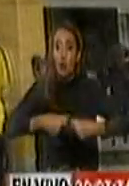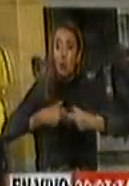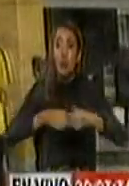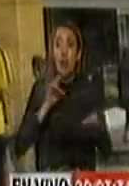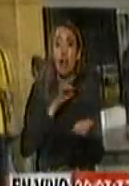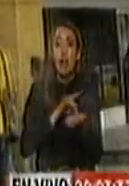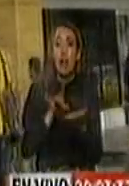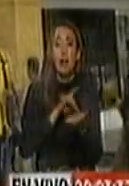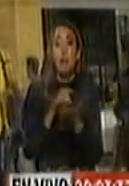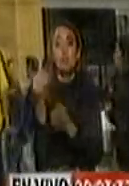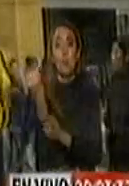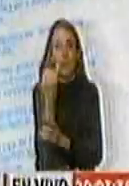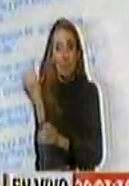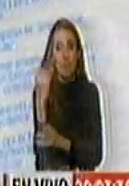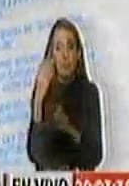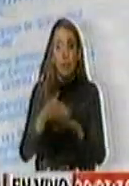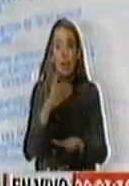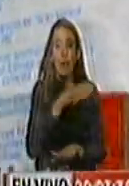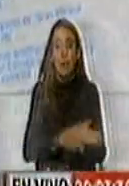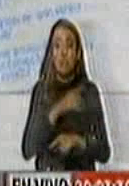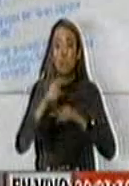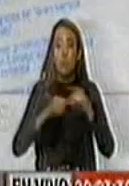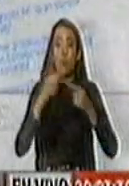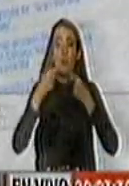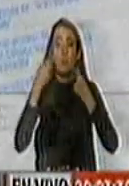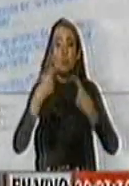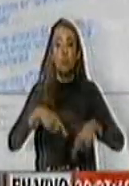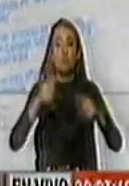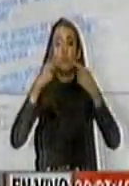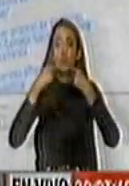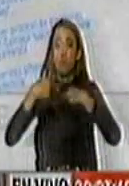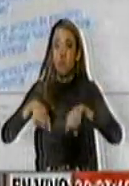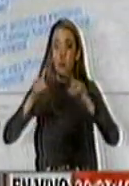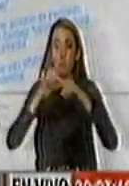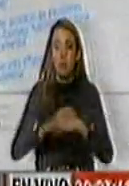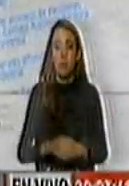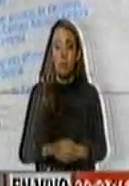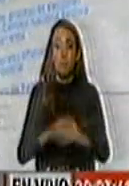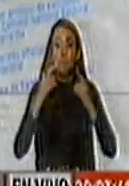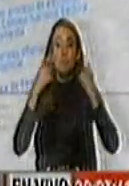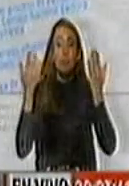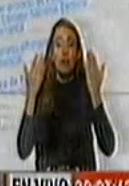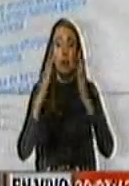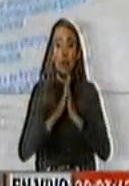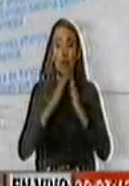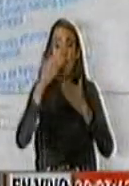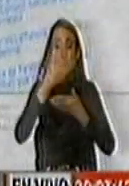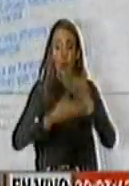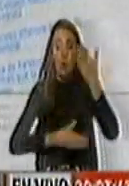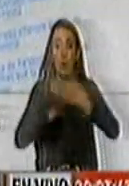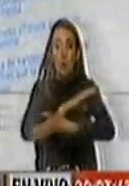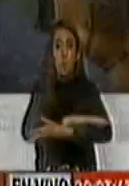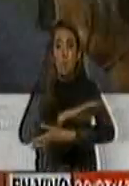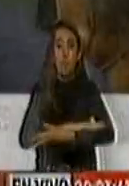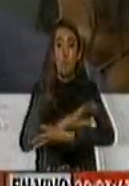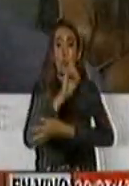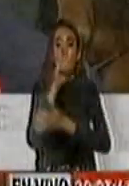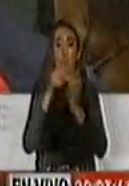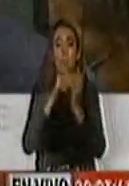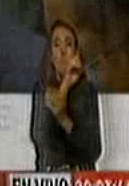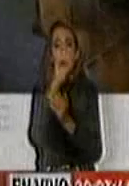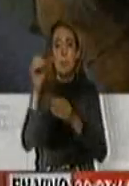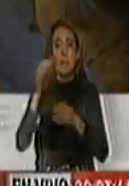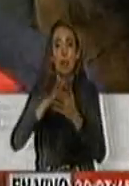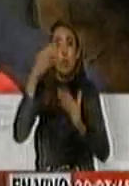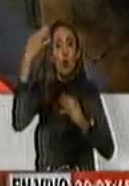Arroz Verde, mismo que inició tras la publicación de un artículo de su autoría, difundido en el portal La Fuente y Mil Hojas. Puede ser el